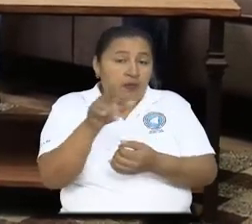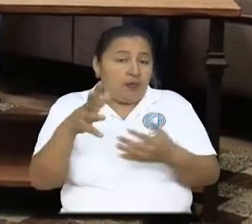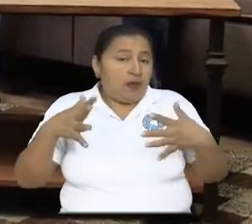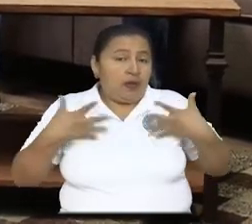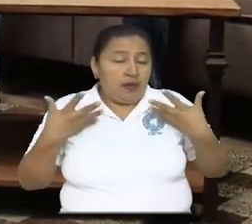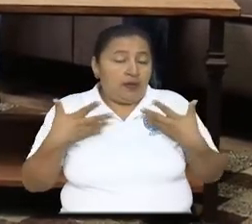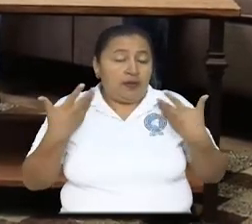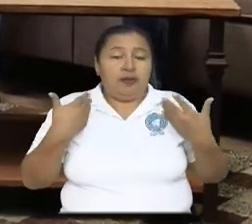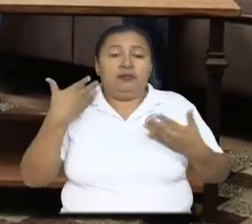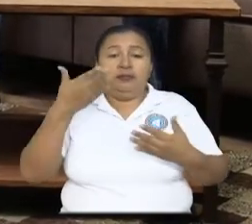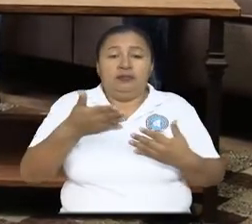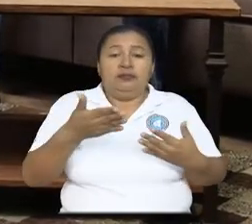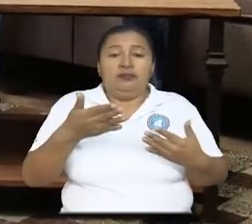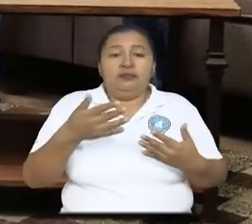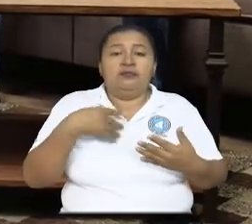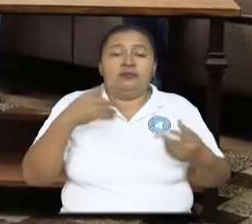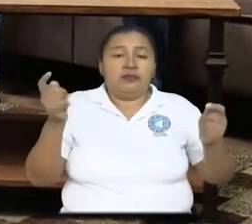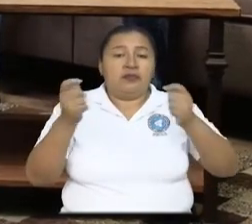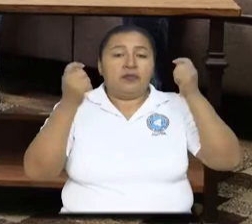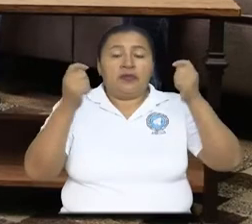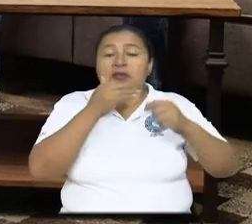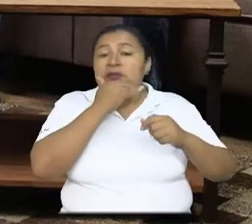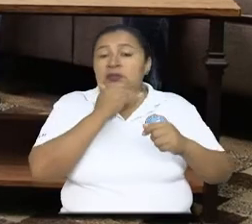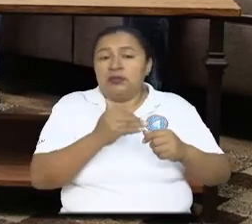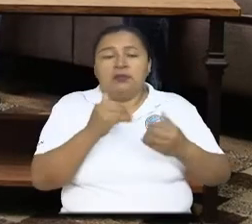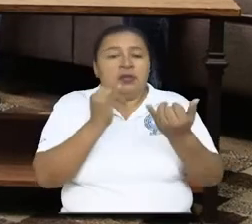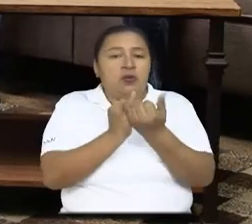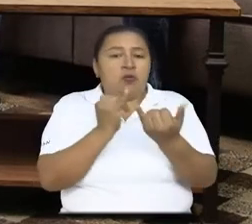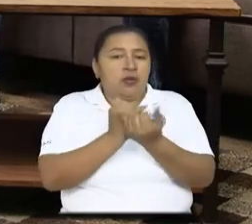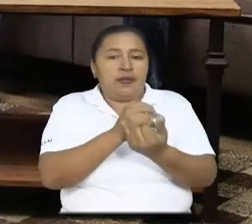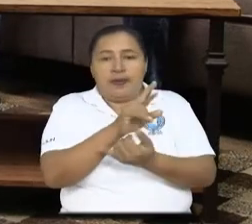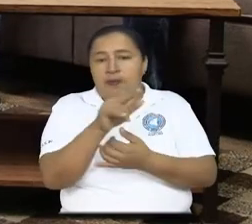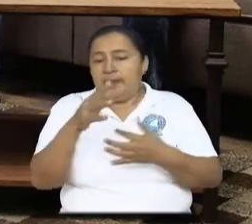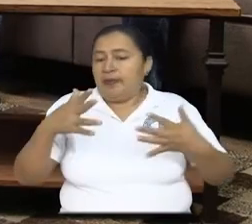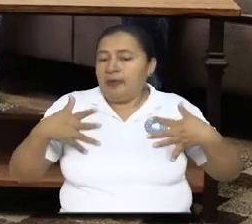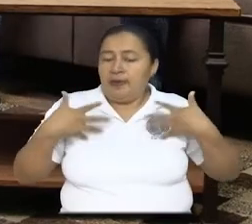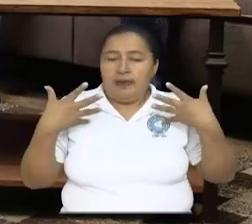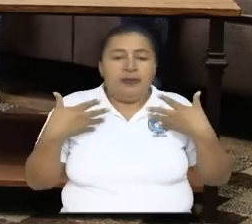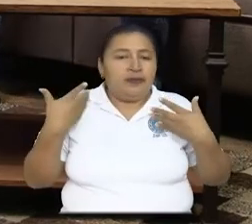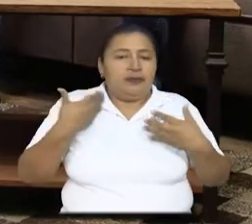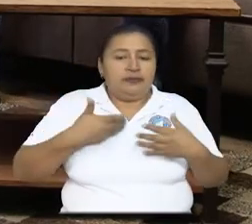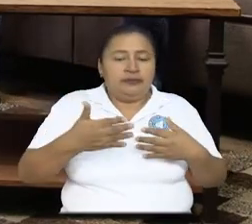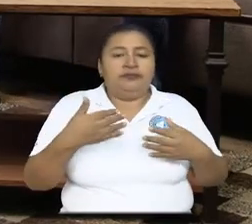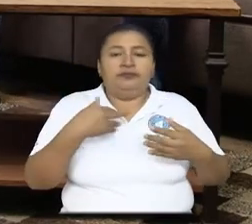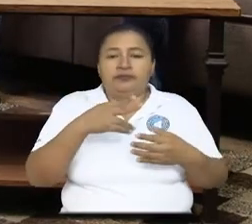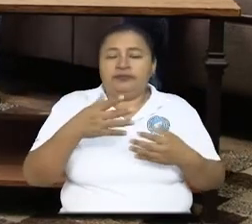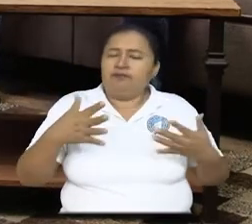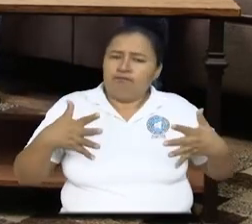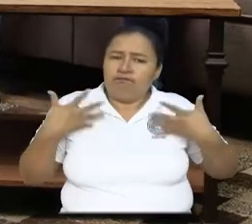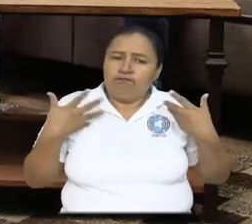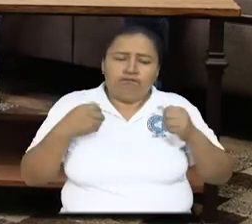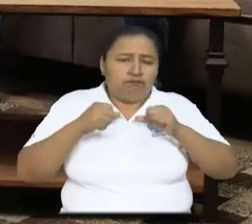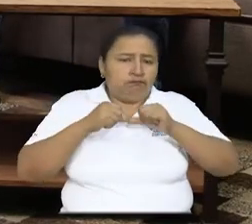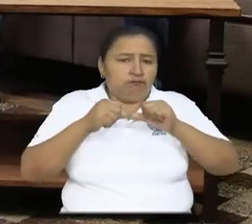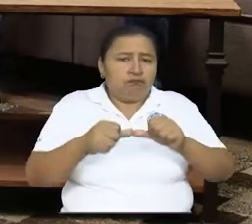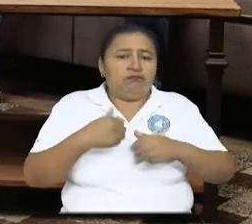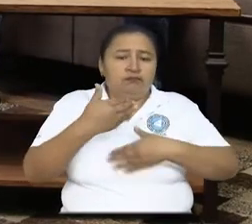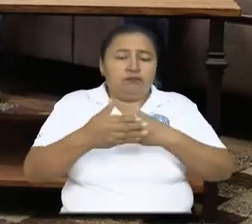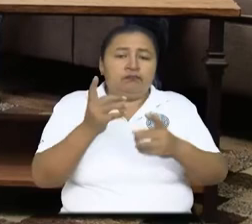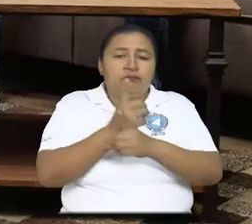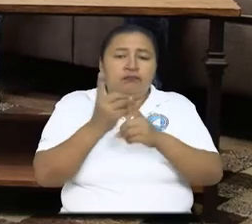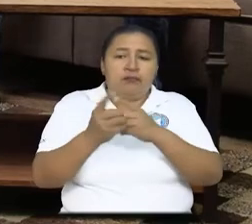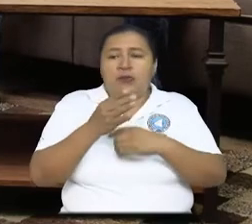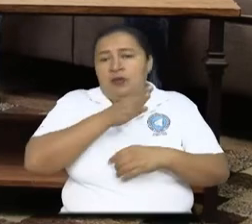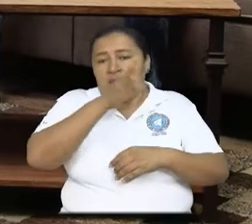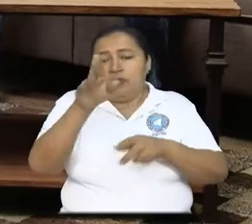que él sí celebró diciembre de esa misma alegría tiene ese mismo entusiasmo tiene que salir a las